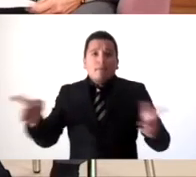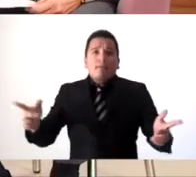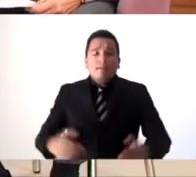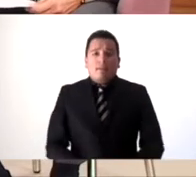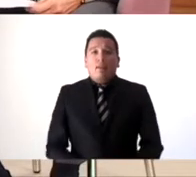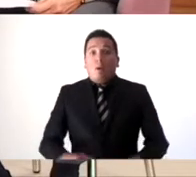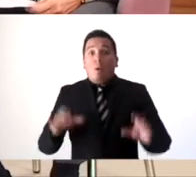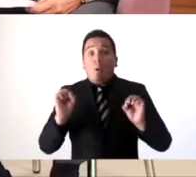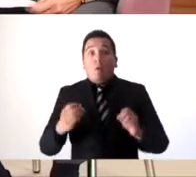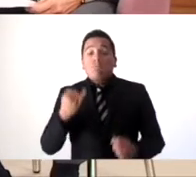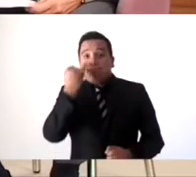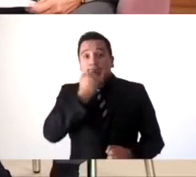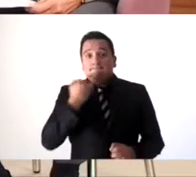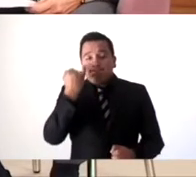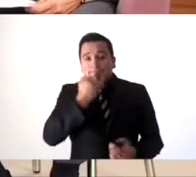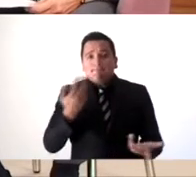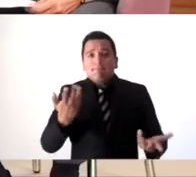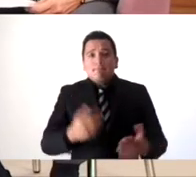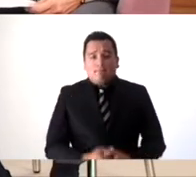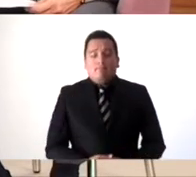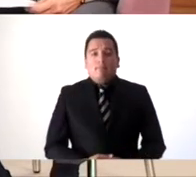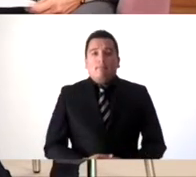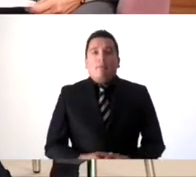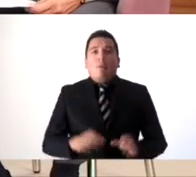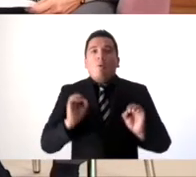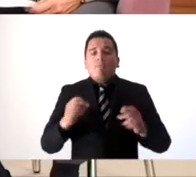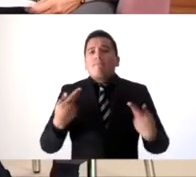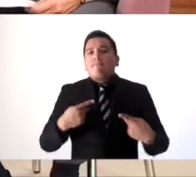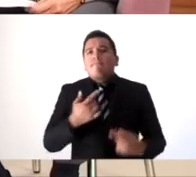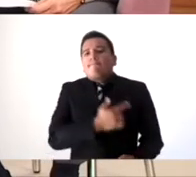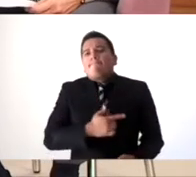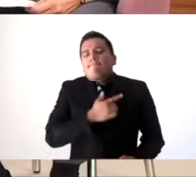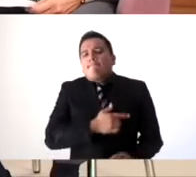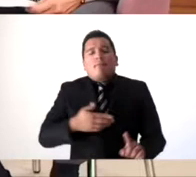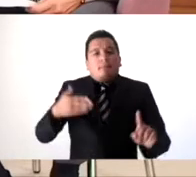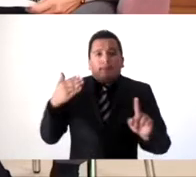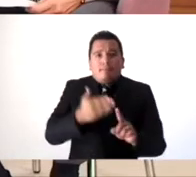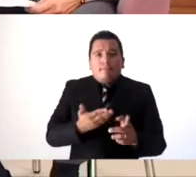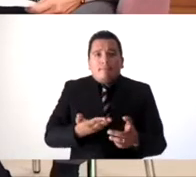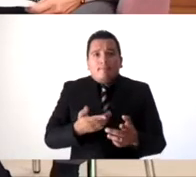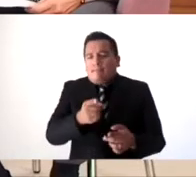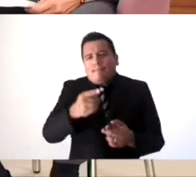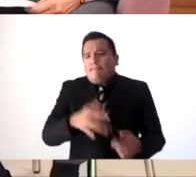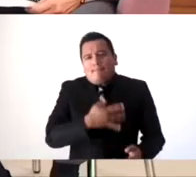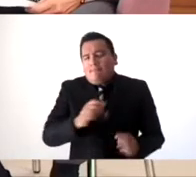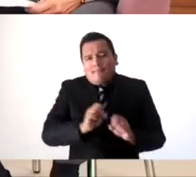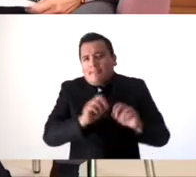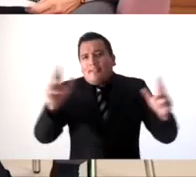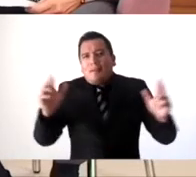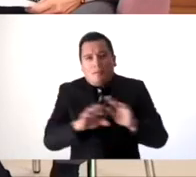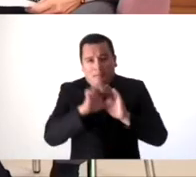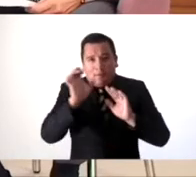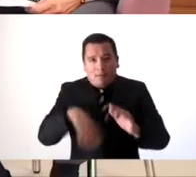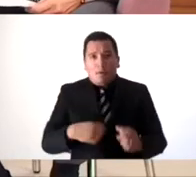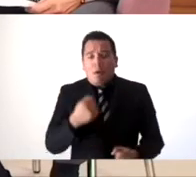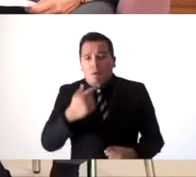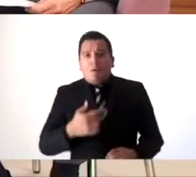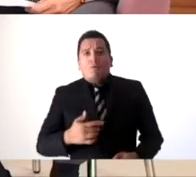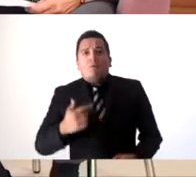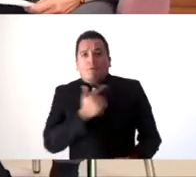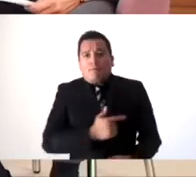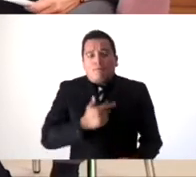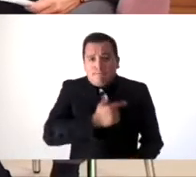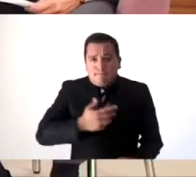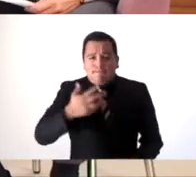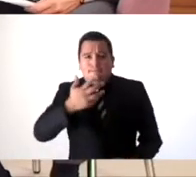culturales, cuestiones de lenguaje, cuestiones de aficiones. Aunque ustedes no lo crean, hay quienes